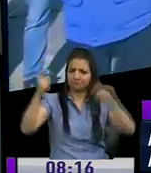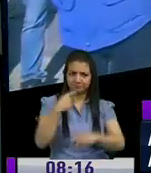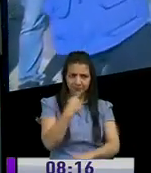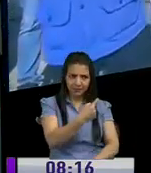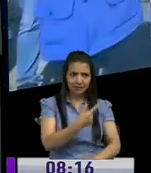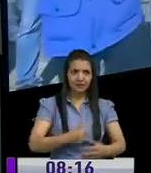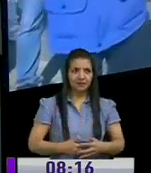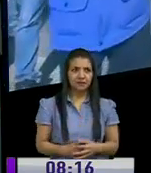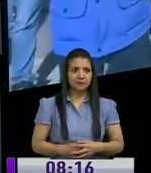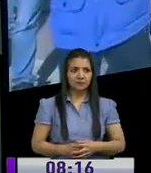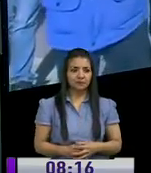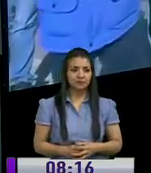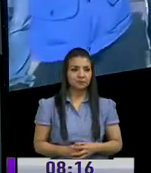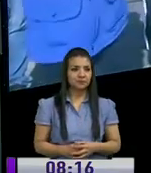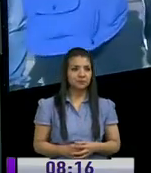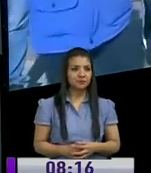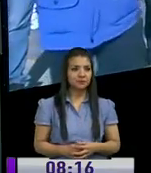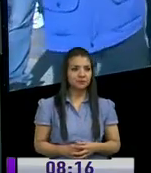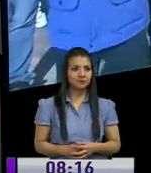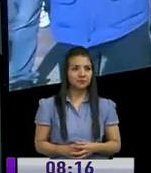Pedrito.